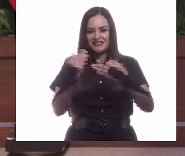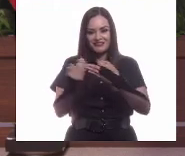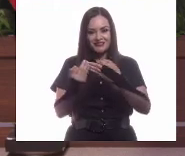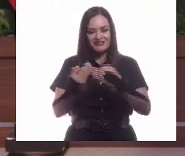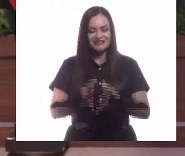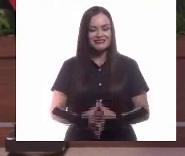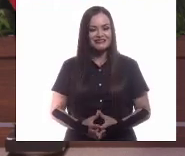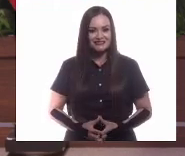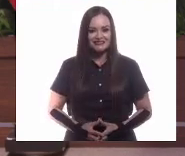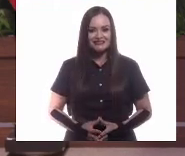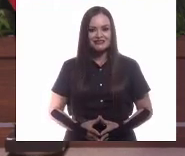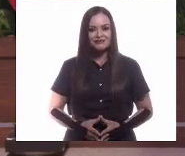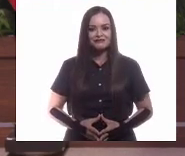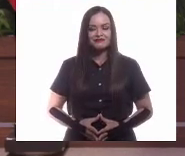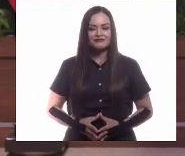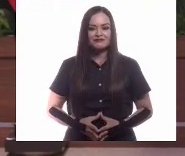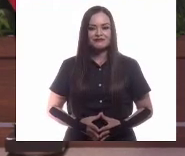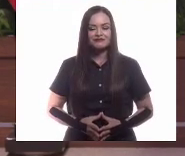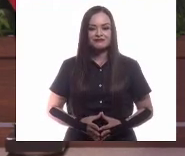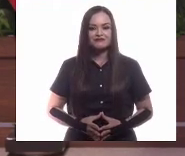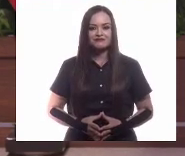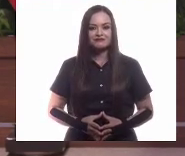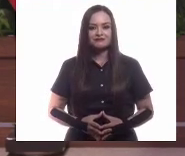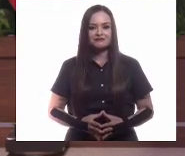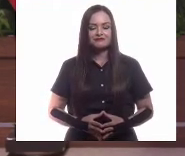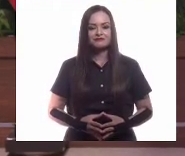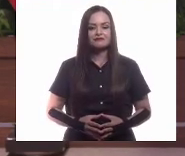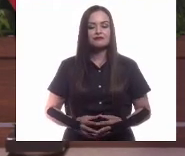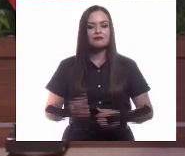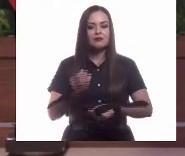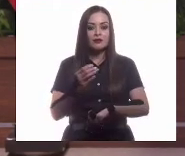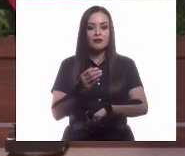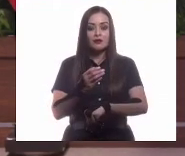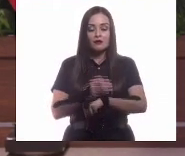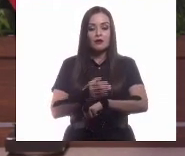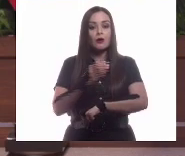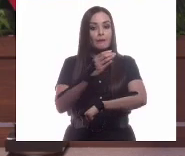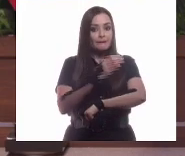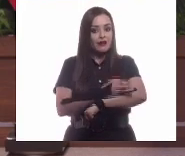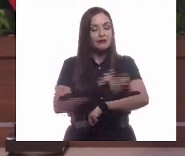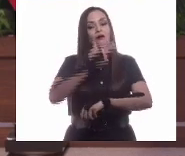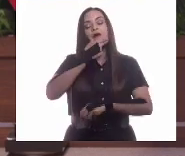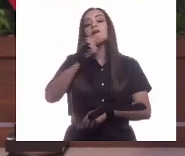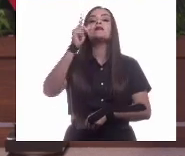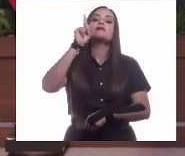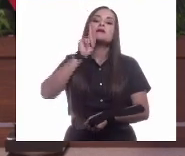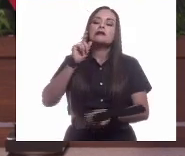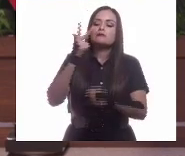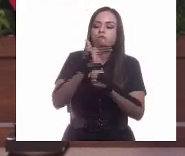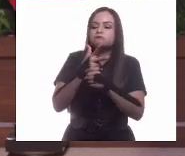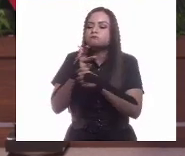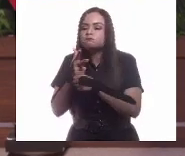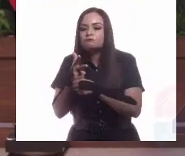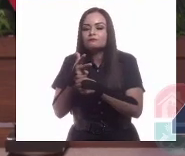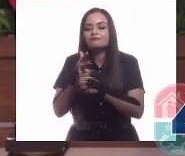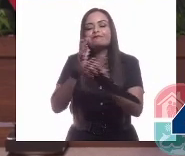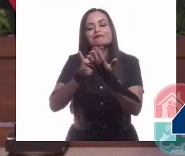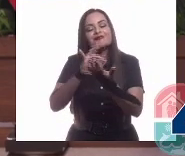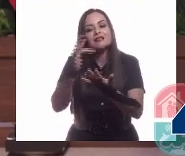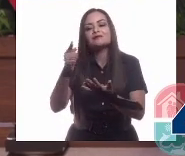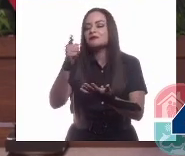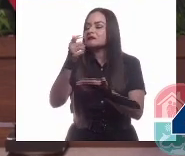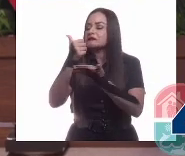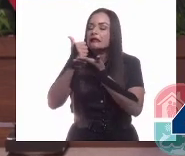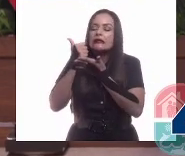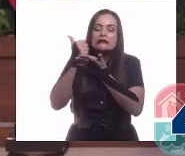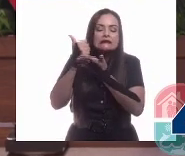el día de hoy. De la misma manera, los compañeros y compañeras de los medios de comunicación, con la gratitud de siempre por ayudarnos a